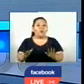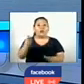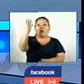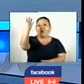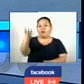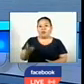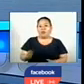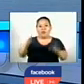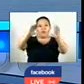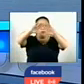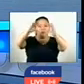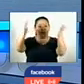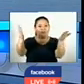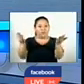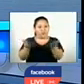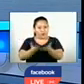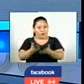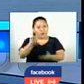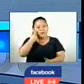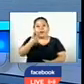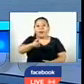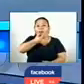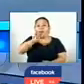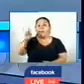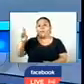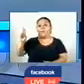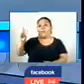Mundial del Medio Ambiente Beret Castillo estuvo ahí